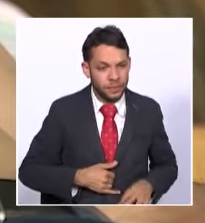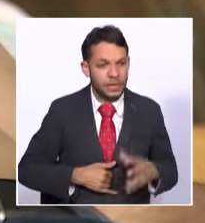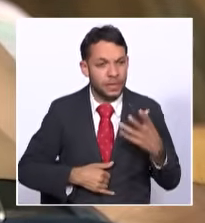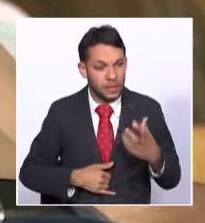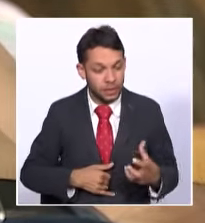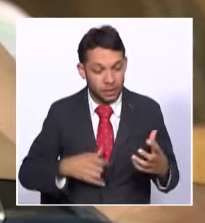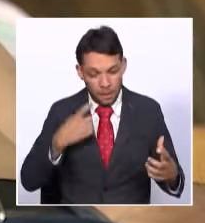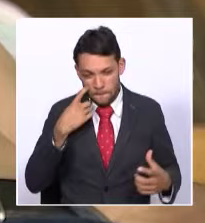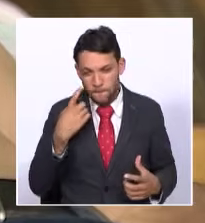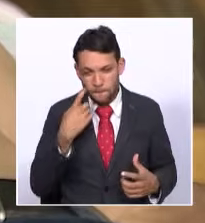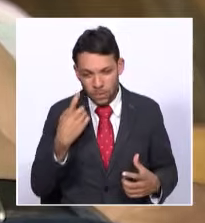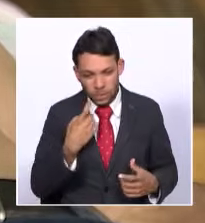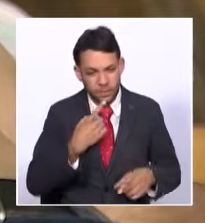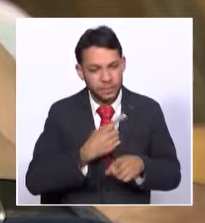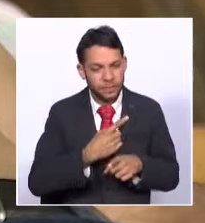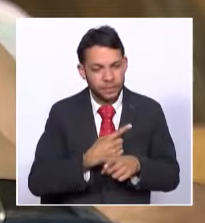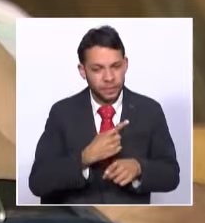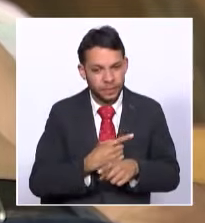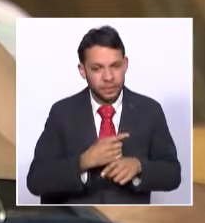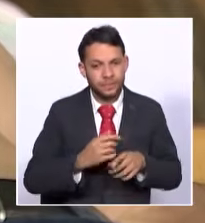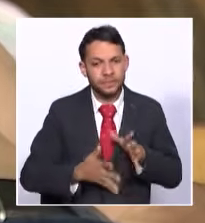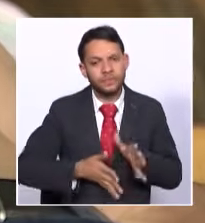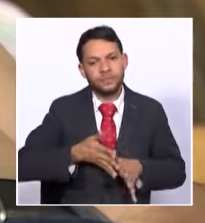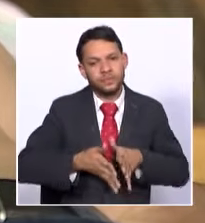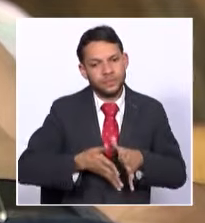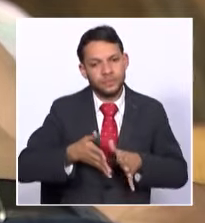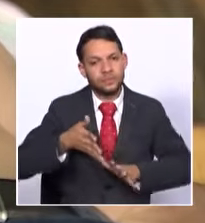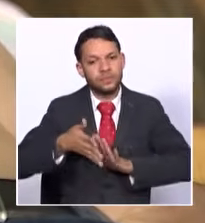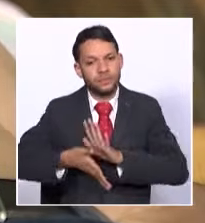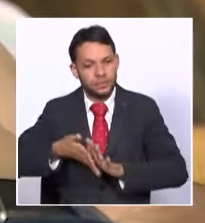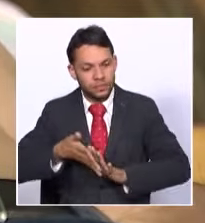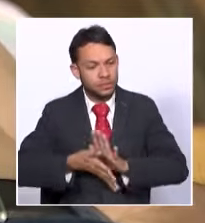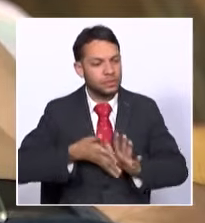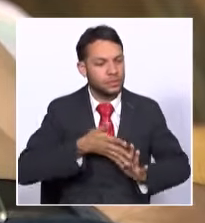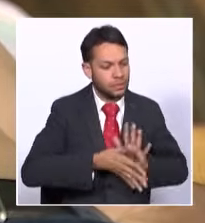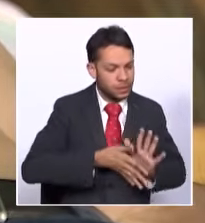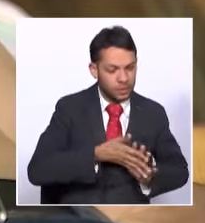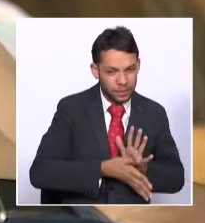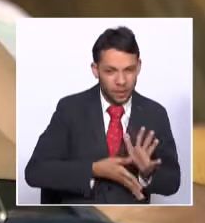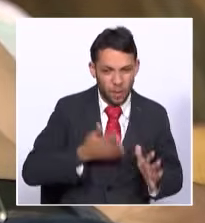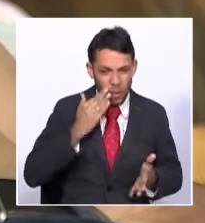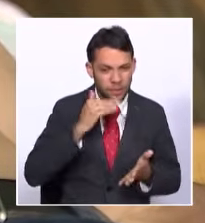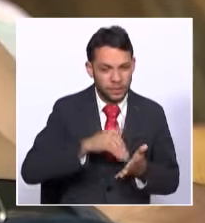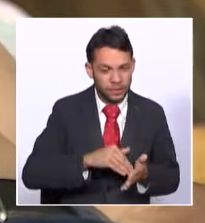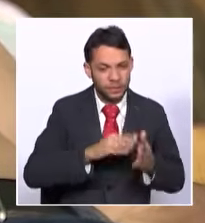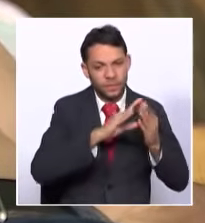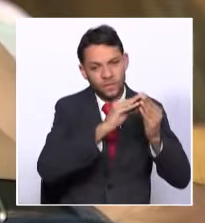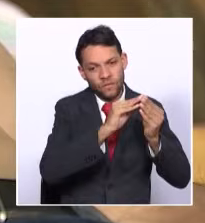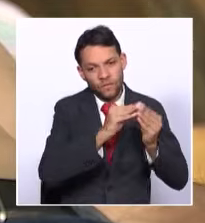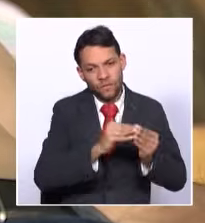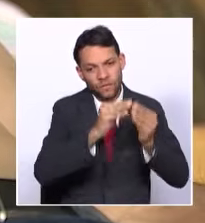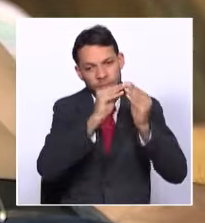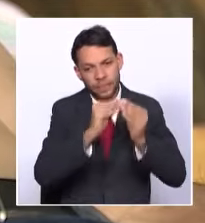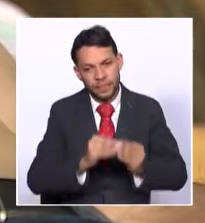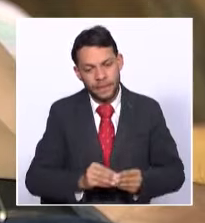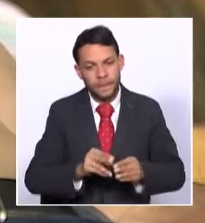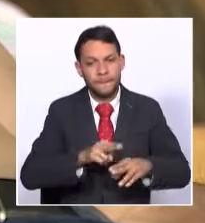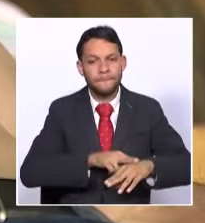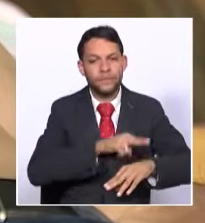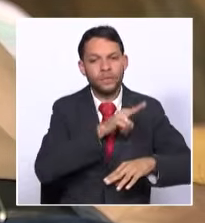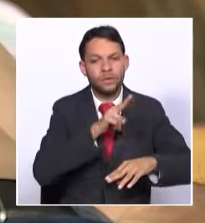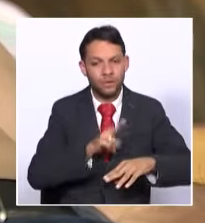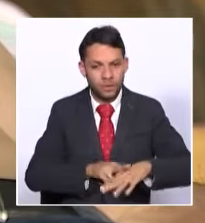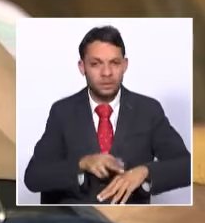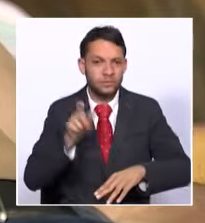osteopatía o la quiropraxia? La quiropraxia es buscar volver a la estructura normal, como yo les